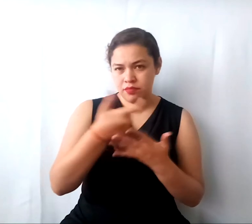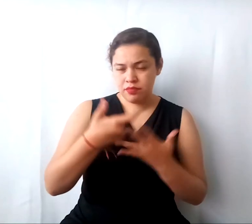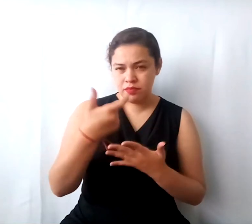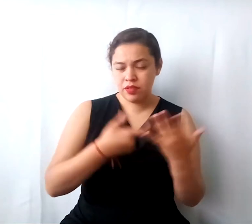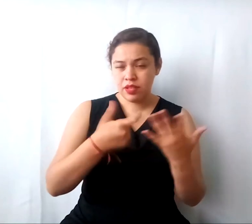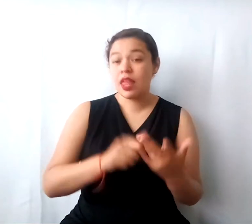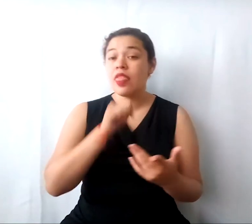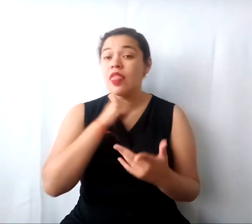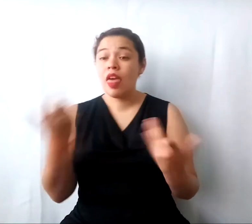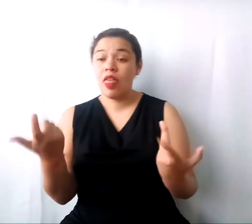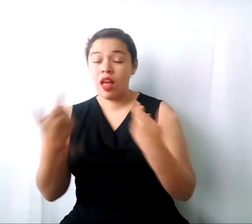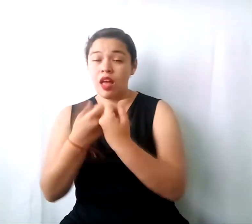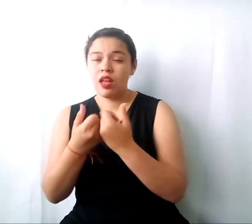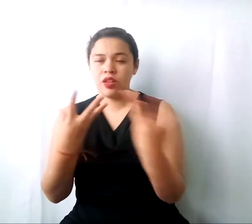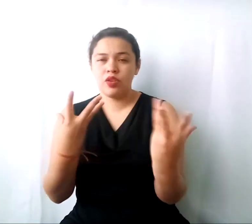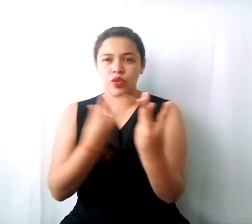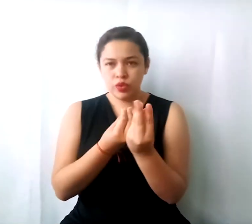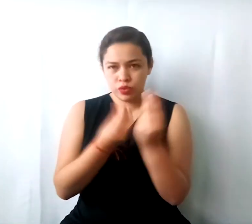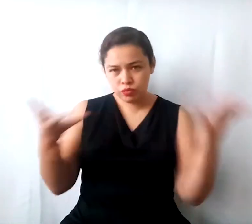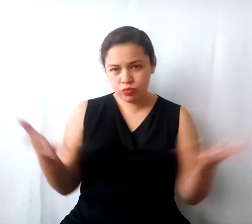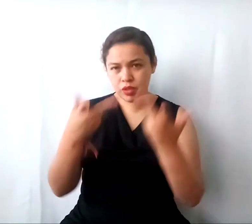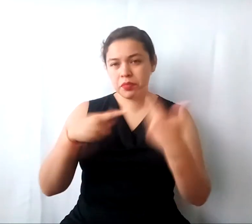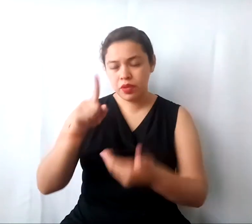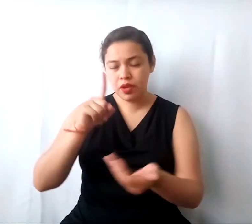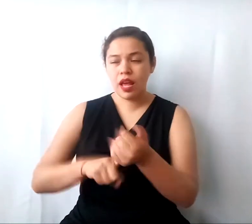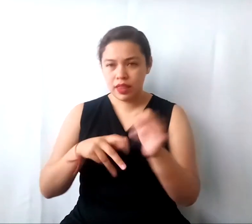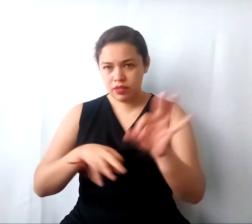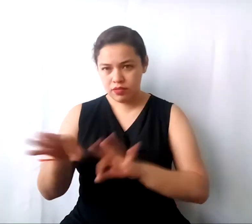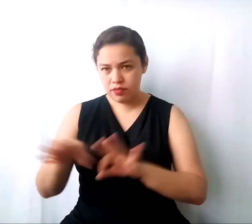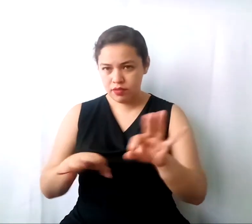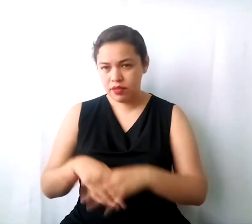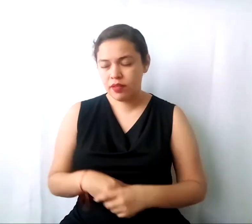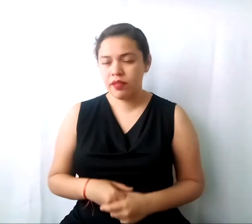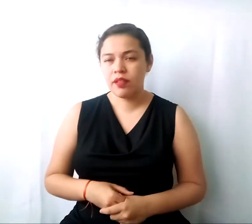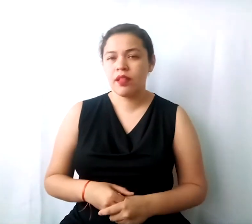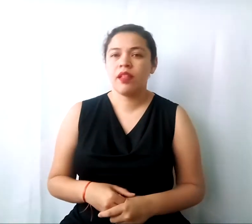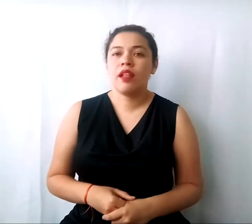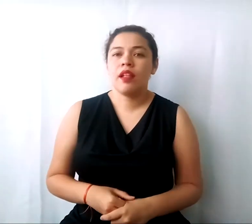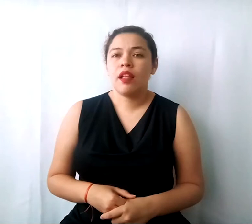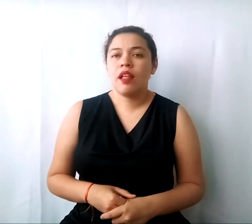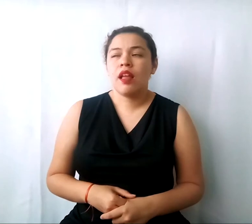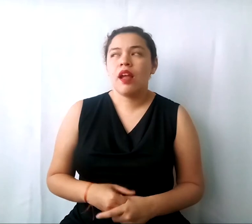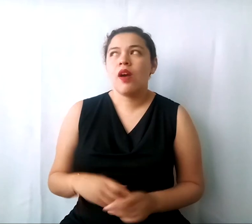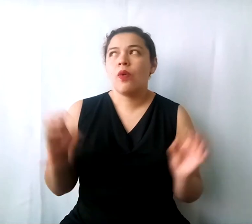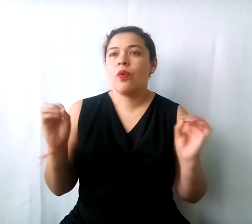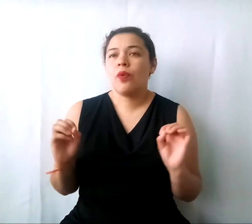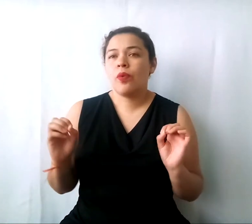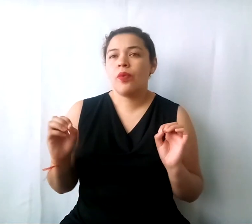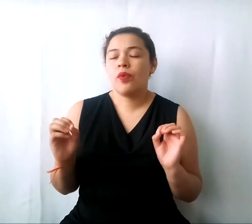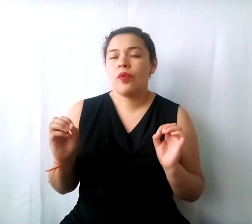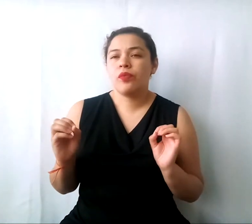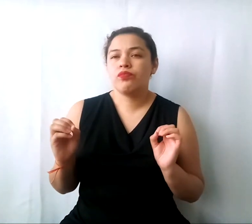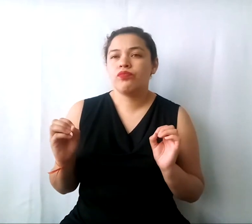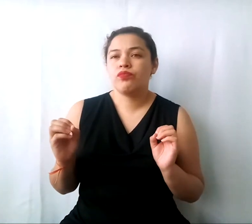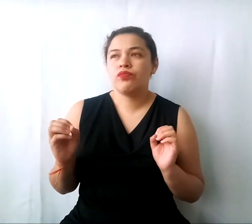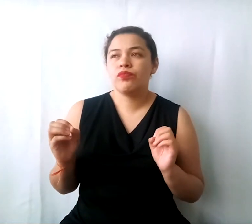socios del despacho, pero que son trabajadores y que, porque hay muchos